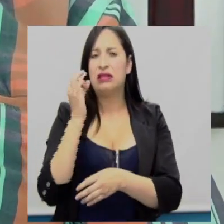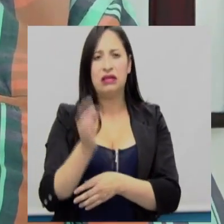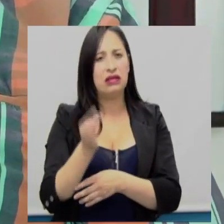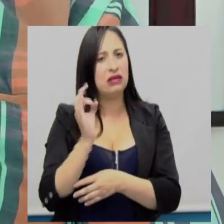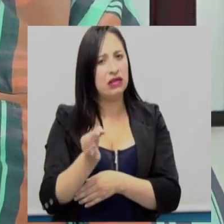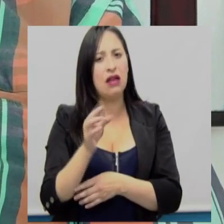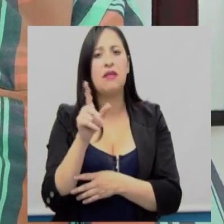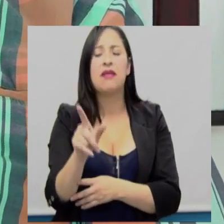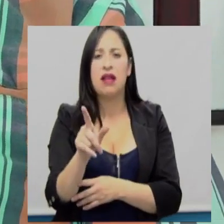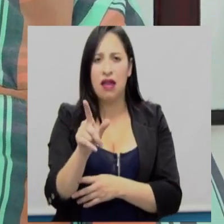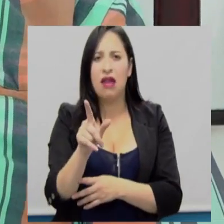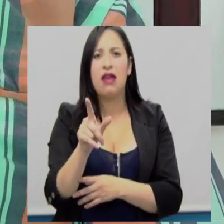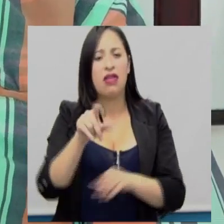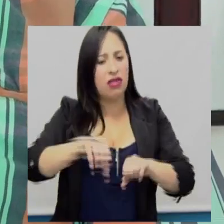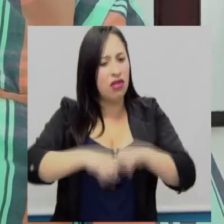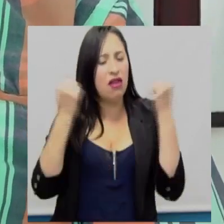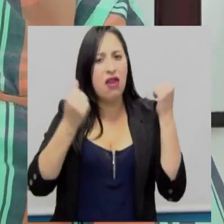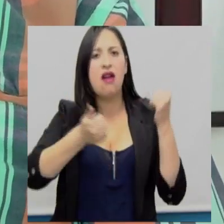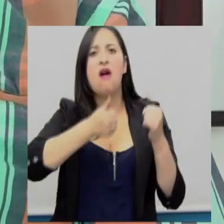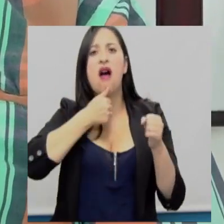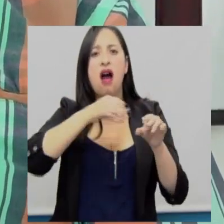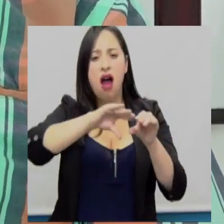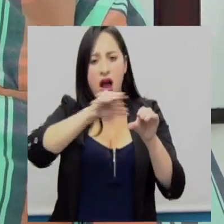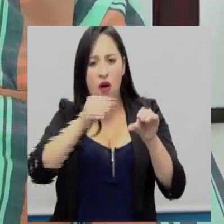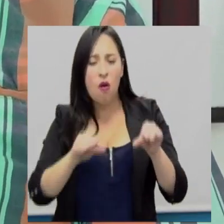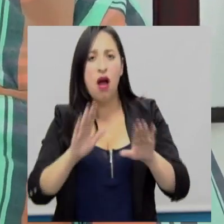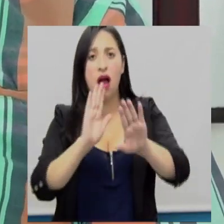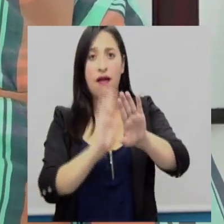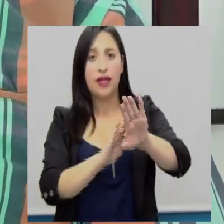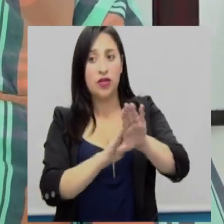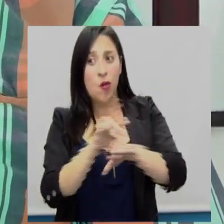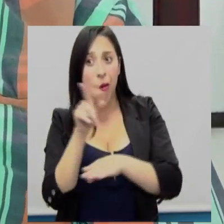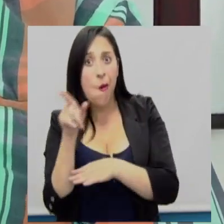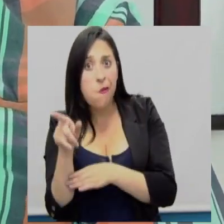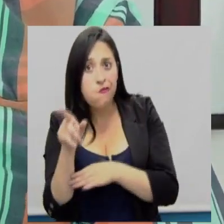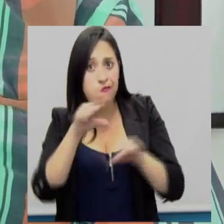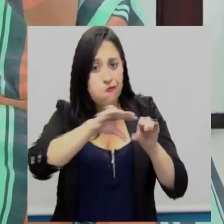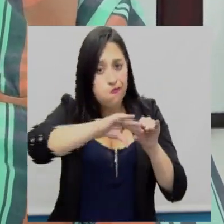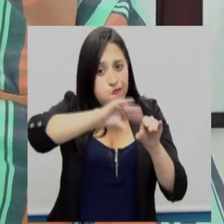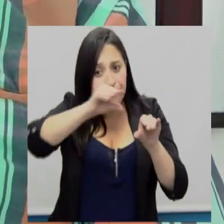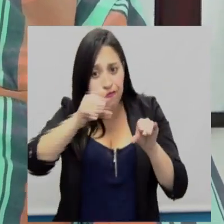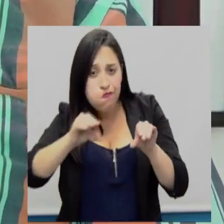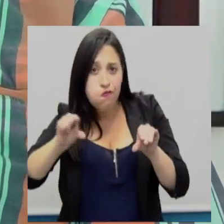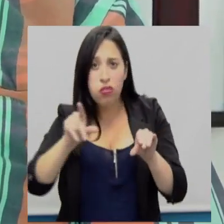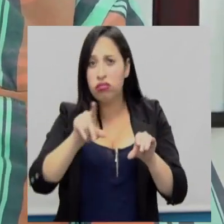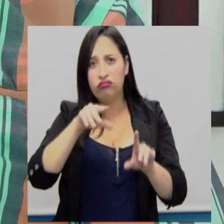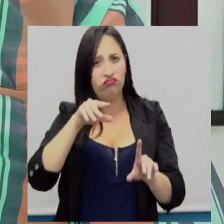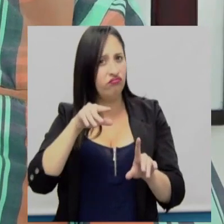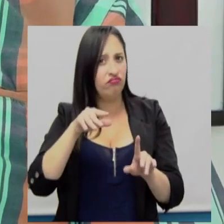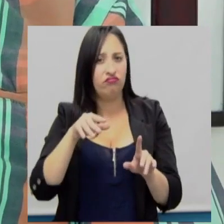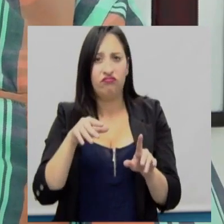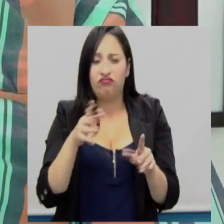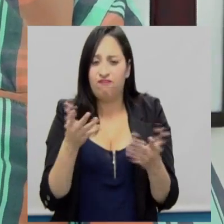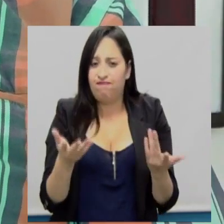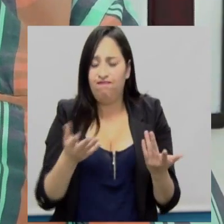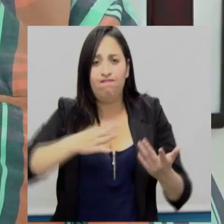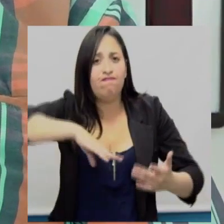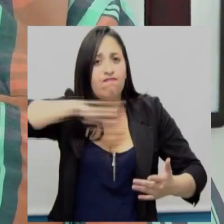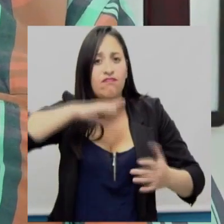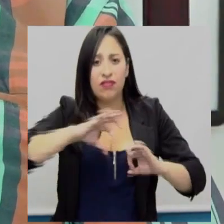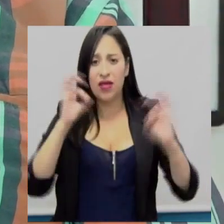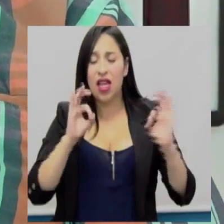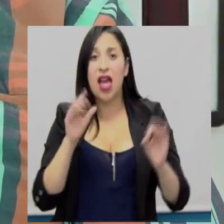es que ese acueducto le quedó pequeño a la ciudad, ya que tiene